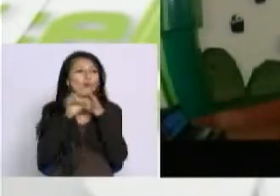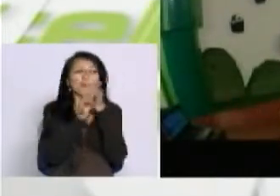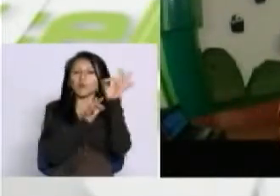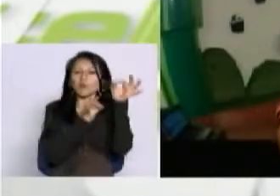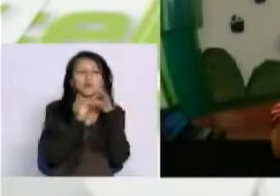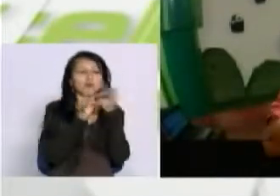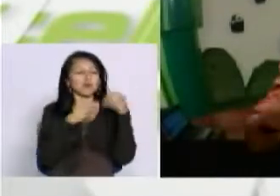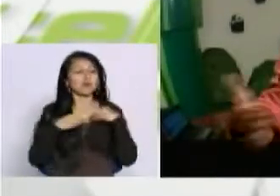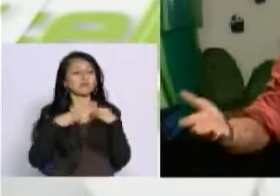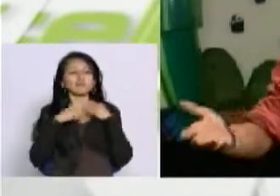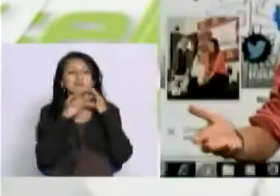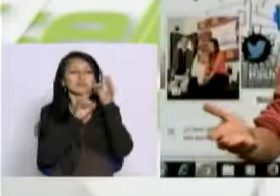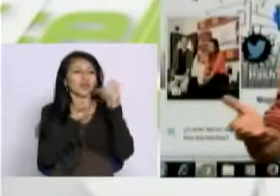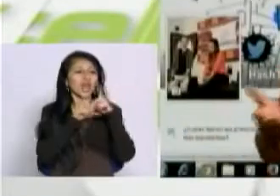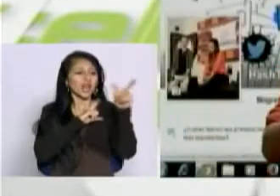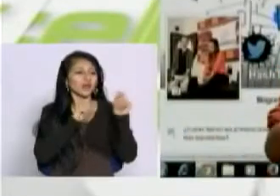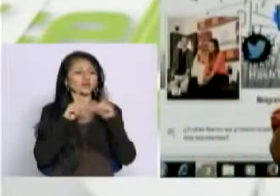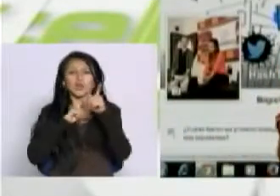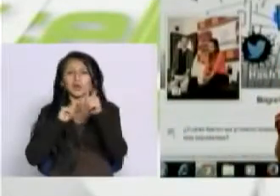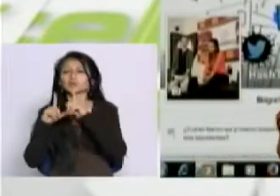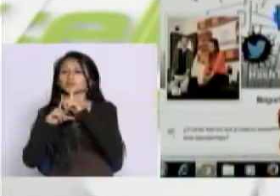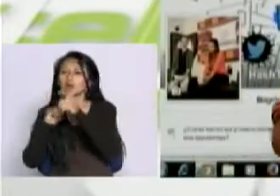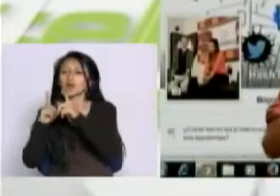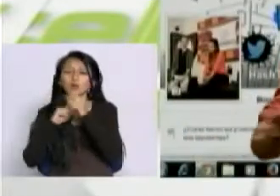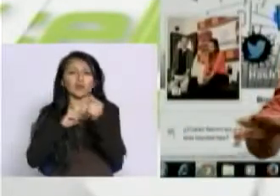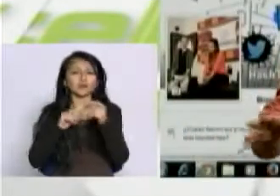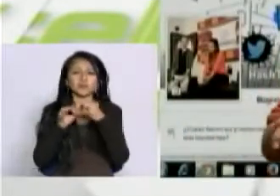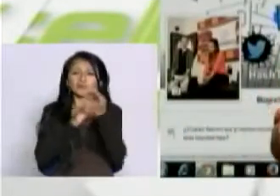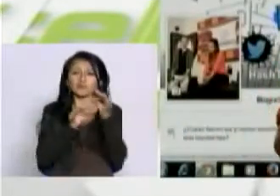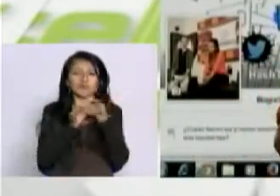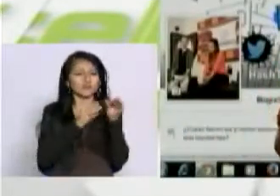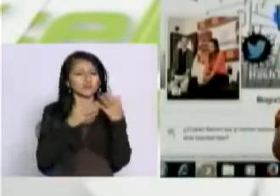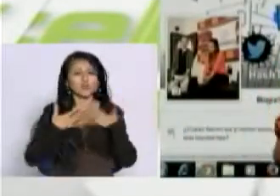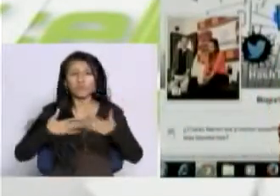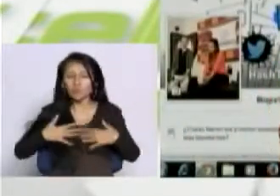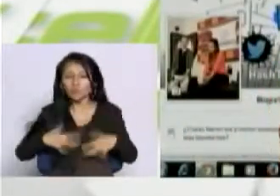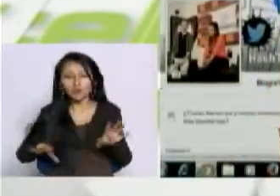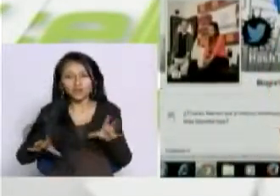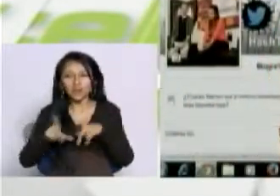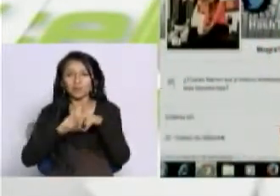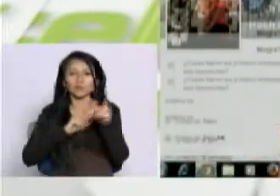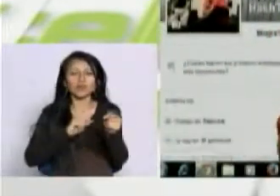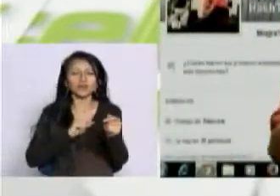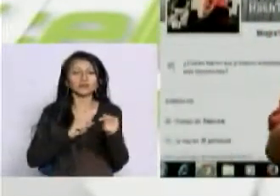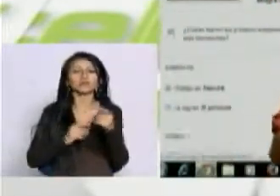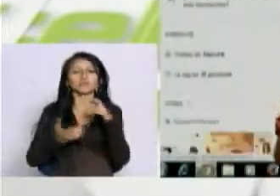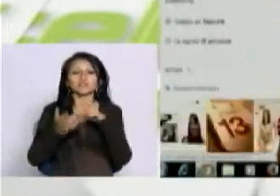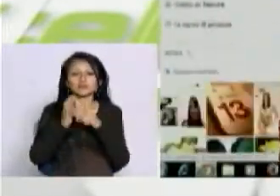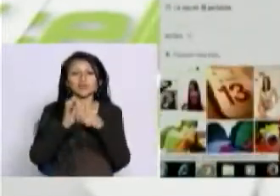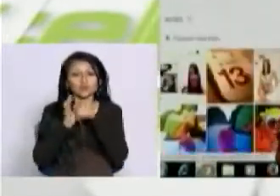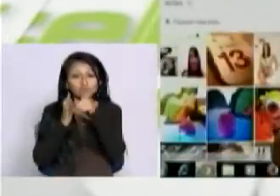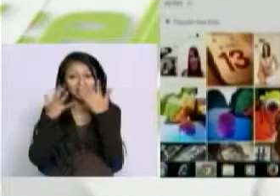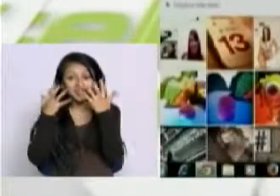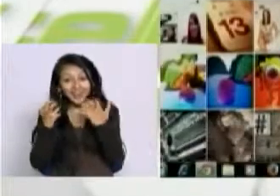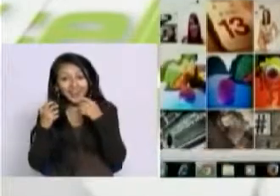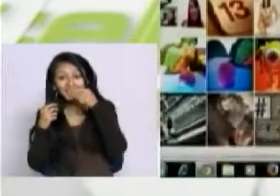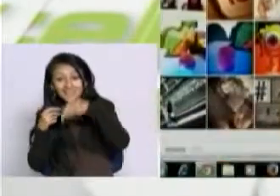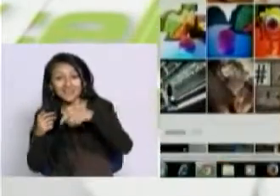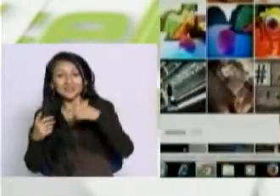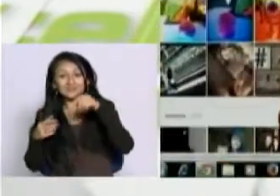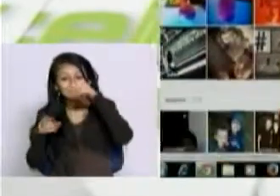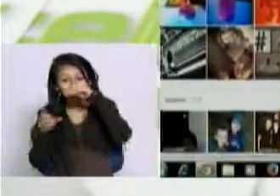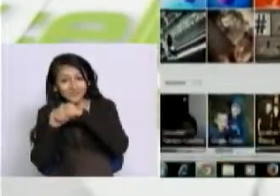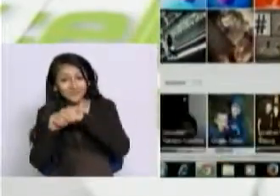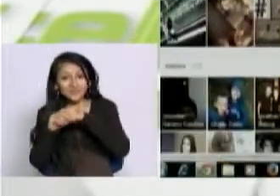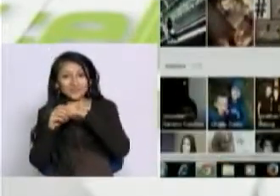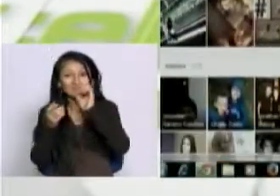en Aguadas, que estoy en Marmato, en cualquier Guática, en cualquier municipio del Eje Cafetero. Si quieren participar en Hashtag, nos llaman a